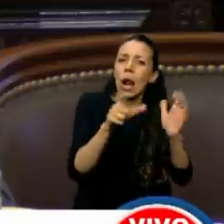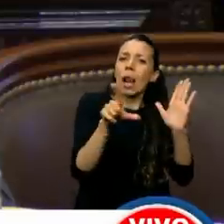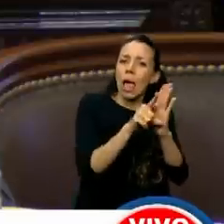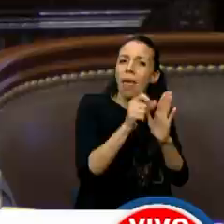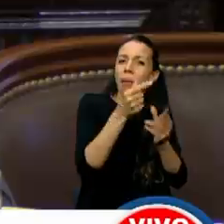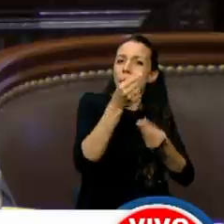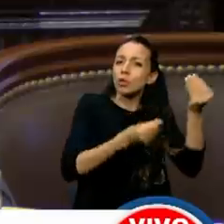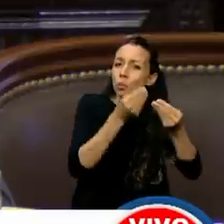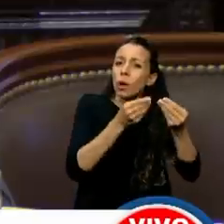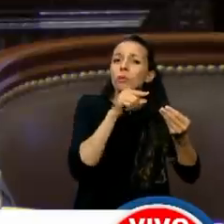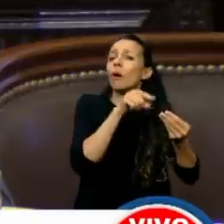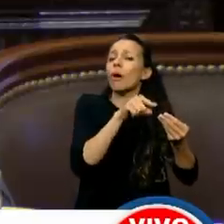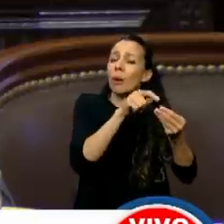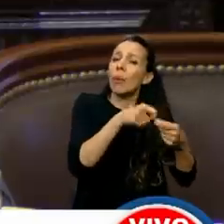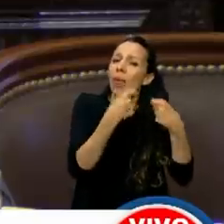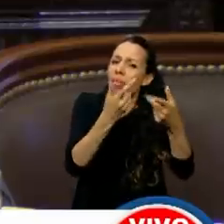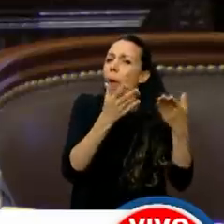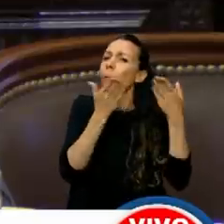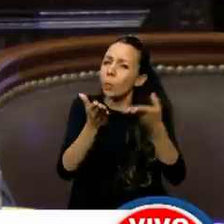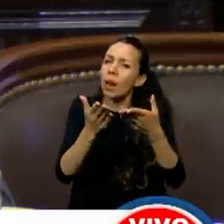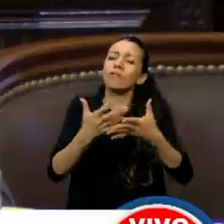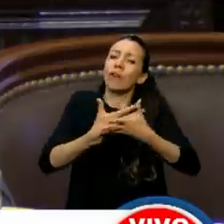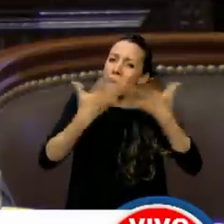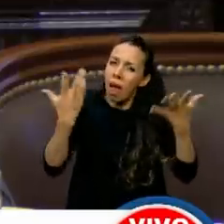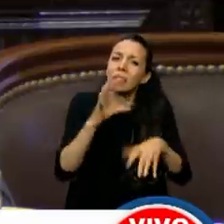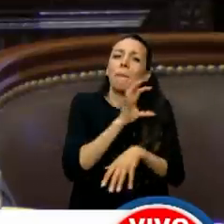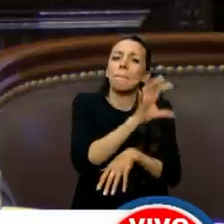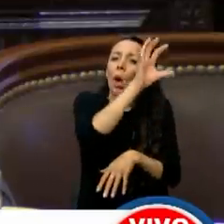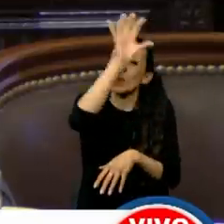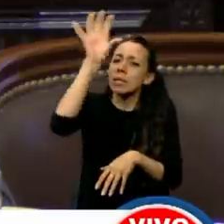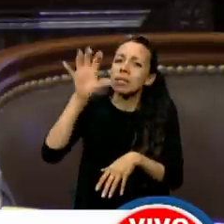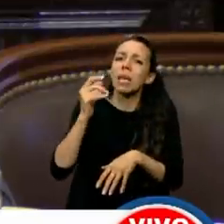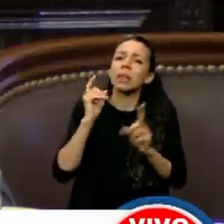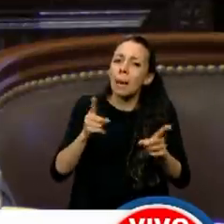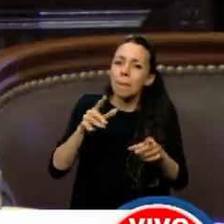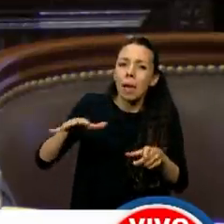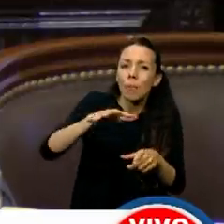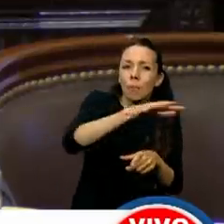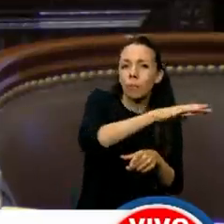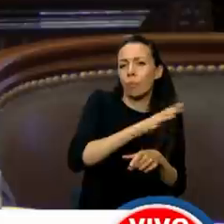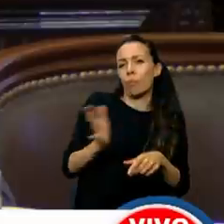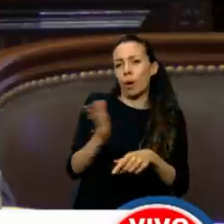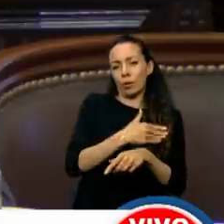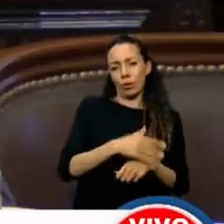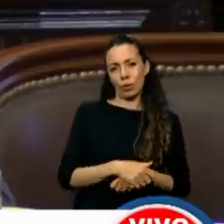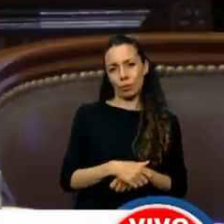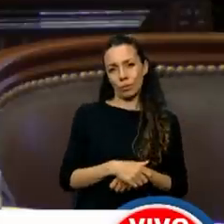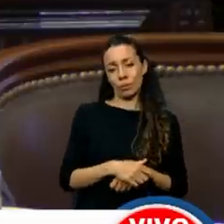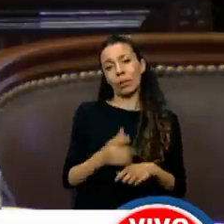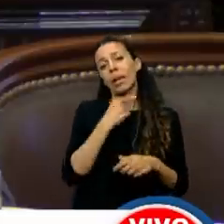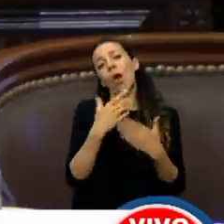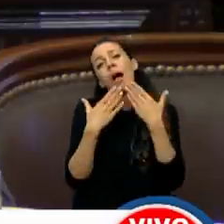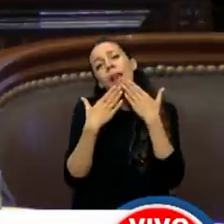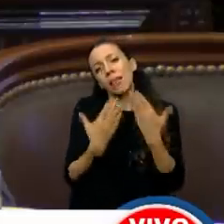beneficiosa para cada una de las provincias de acá para cada una de las localidades así que le agradezco